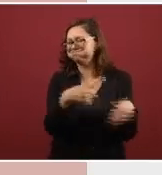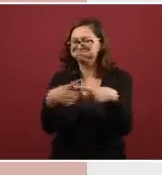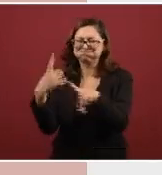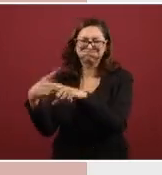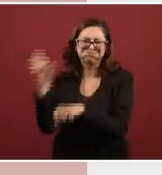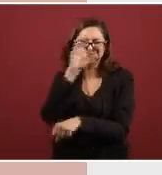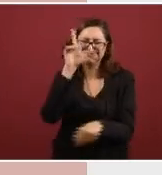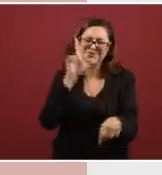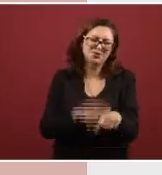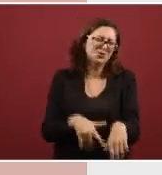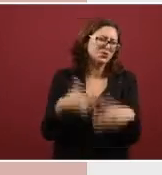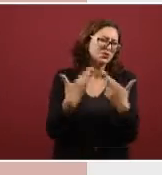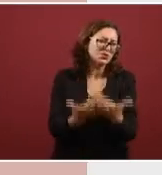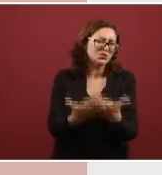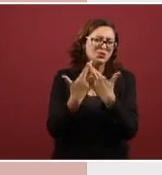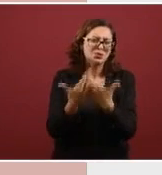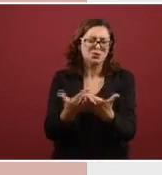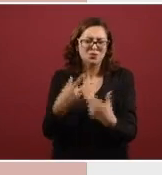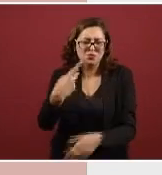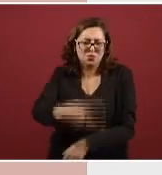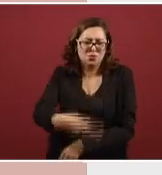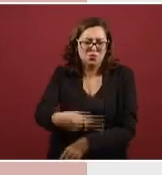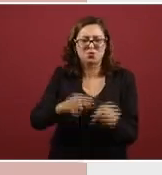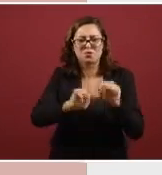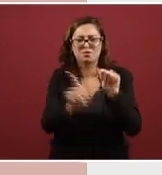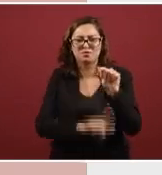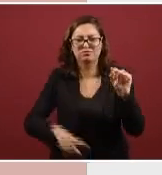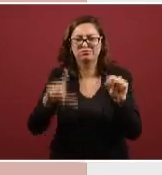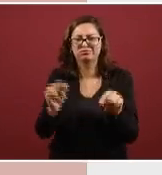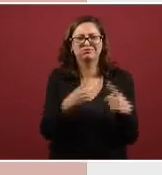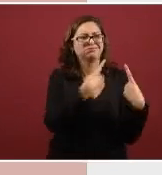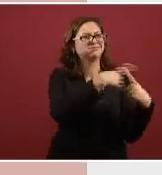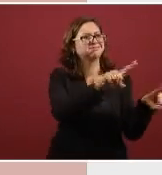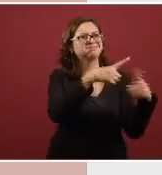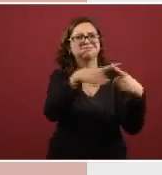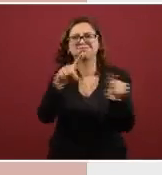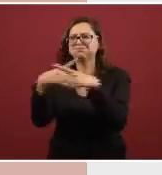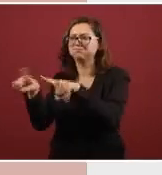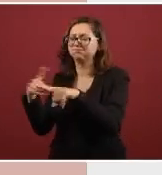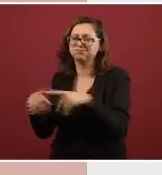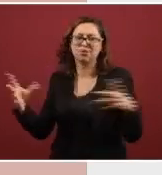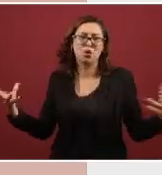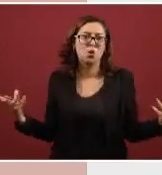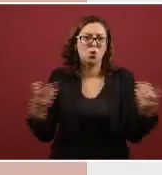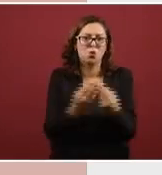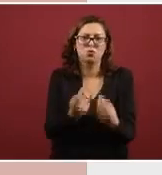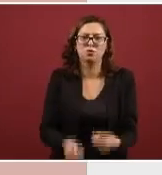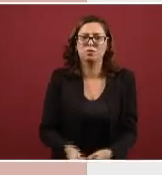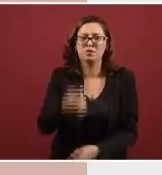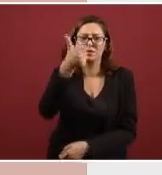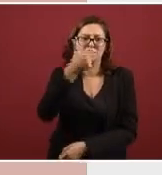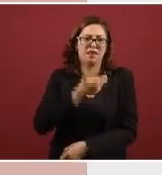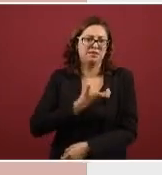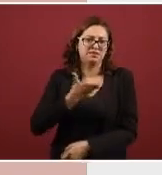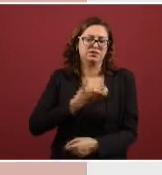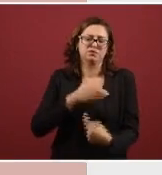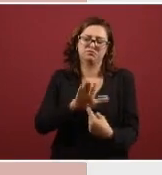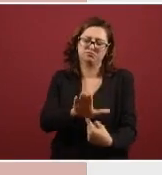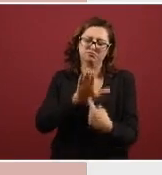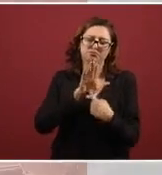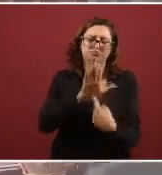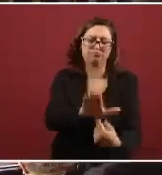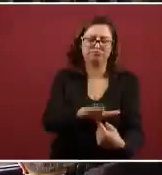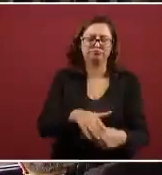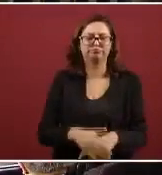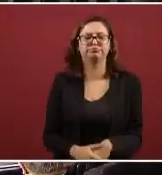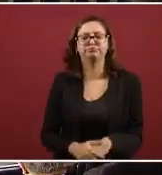la riqueza de nuestra cultura, de nuestras culturas, y pues por primera vez lo verán en esta